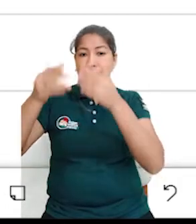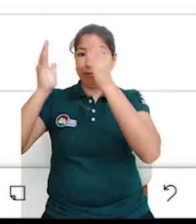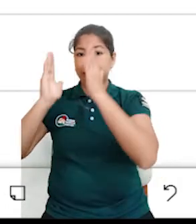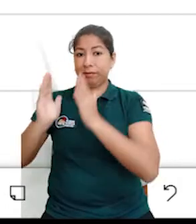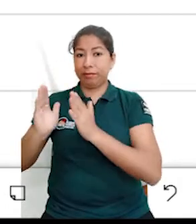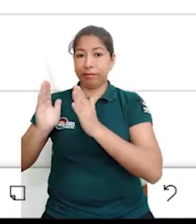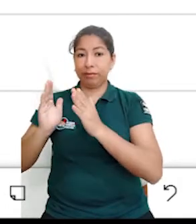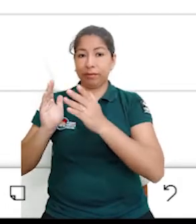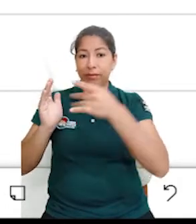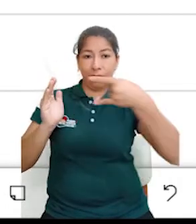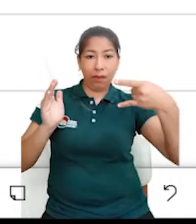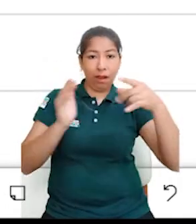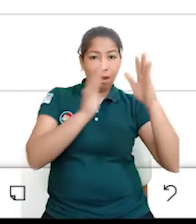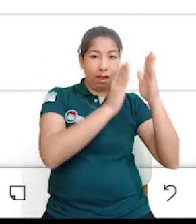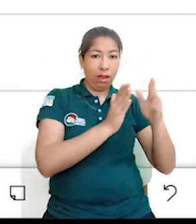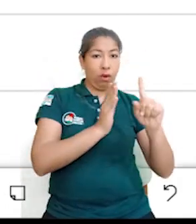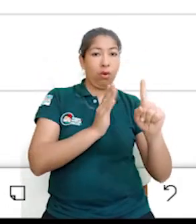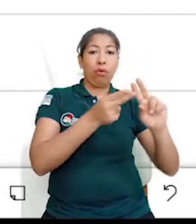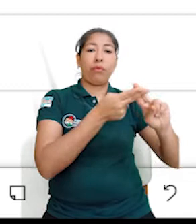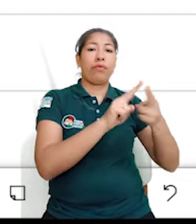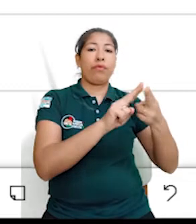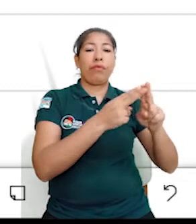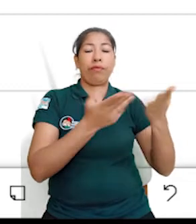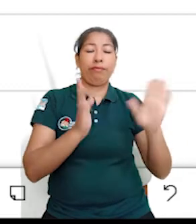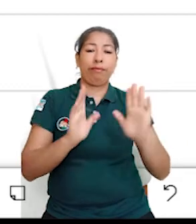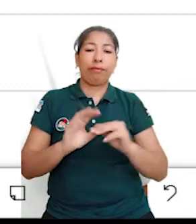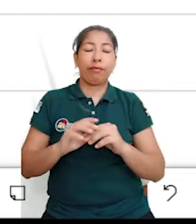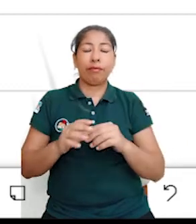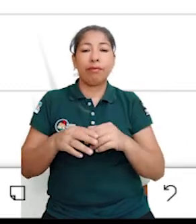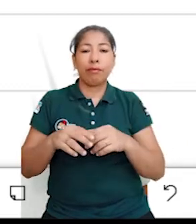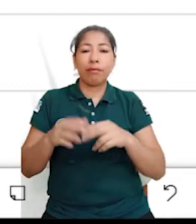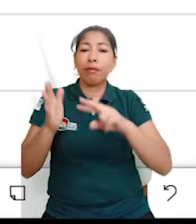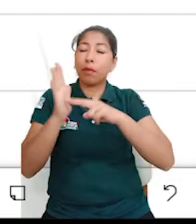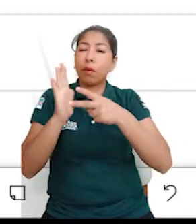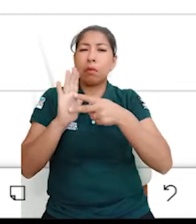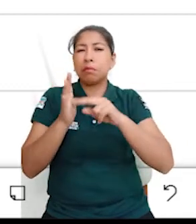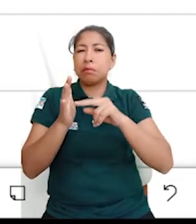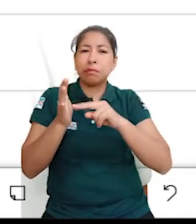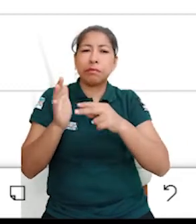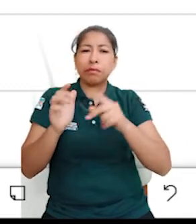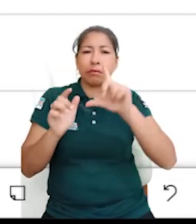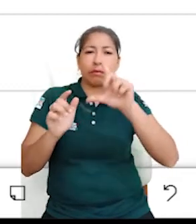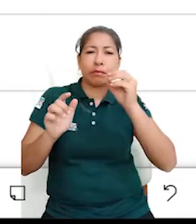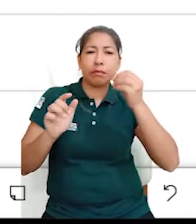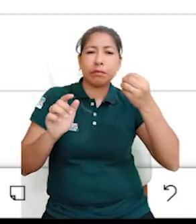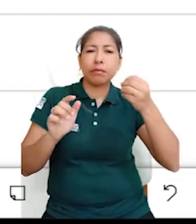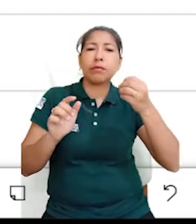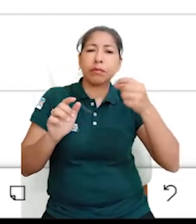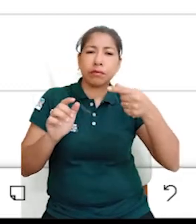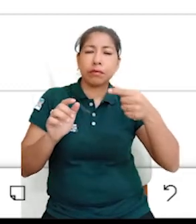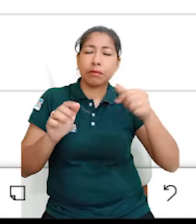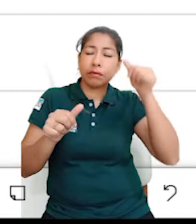un número en el otro. En base a la definición de logaritmo, como hemos mencionado en el ejemplo anterior,